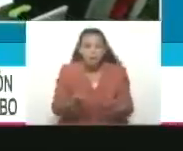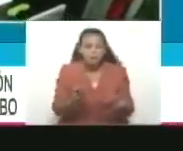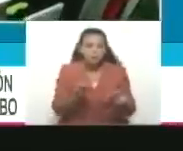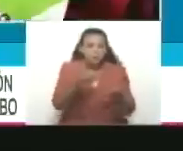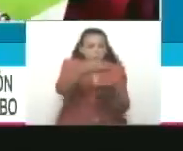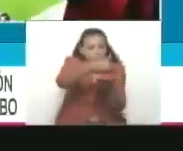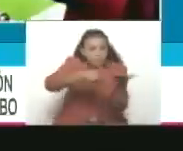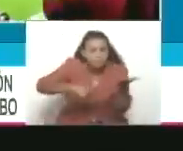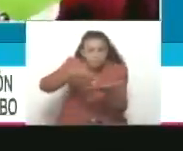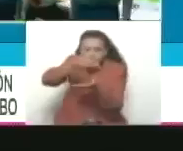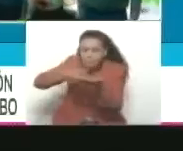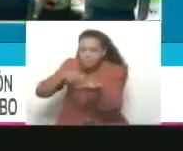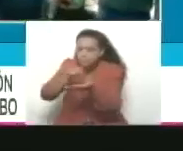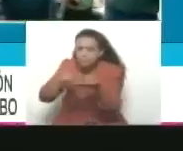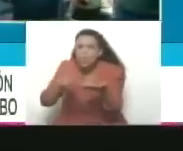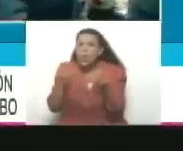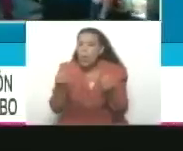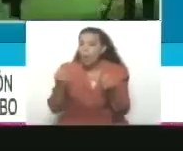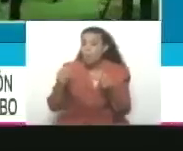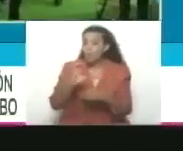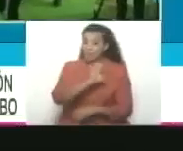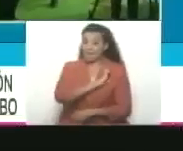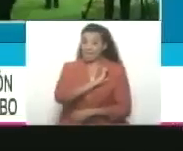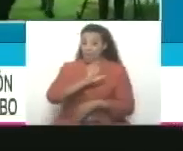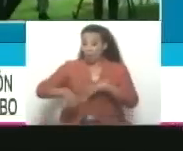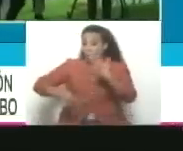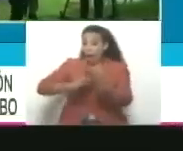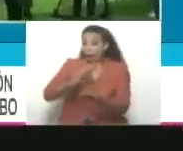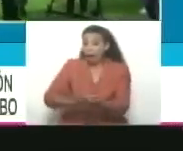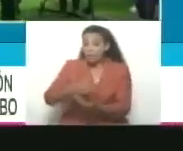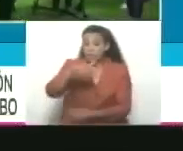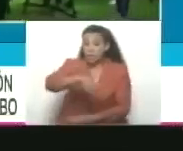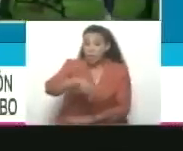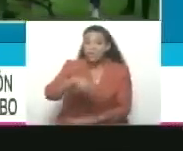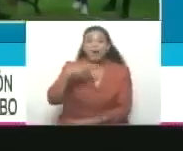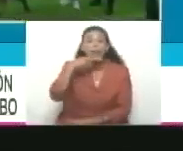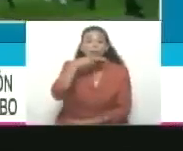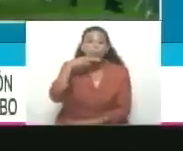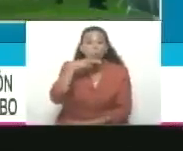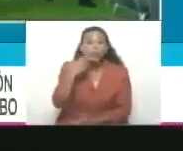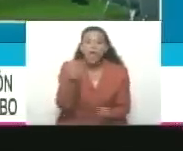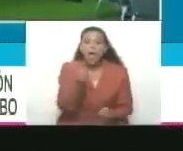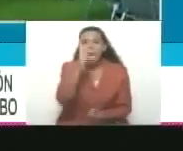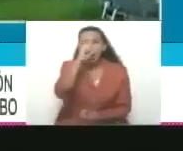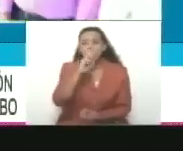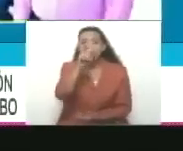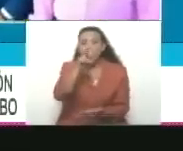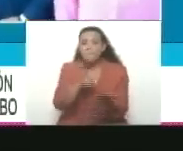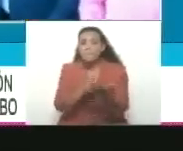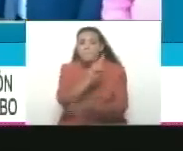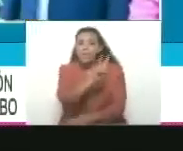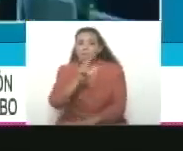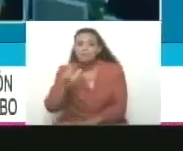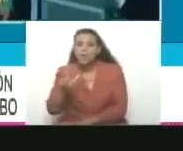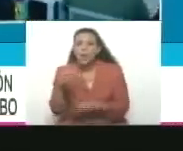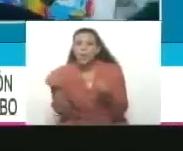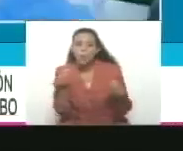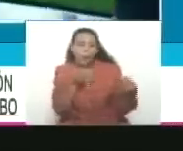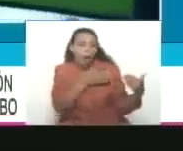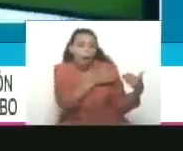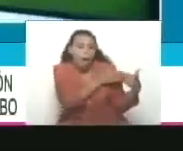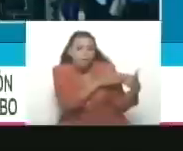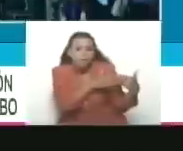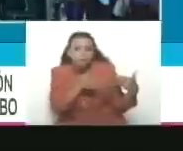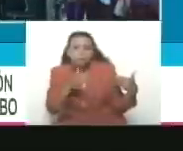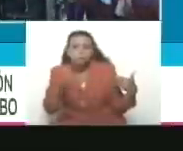detalle Cómo ha sido el año 2023 Cuáles son los planes de remate en ofensiva